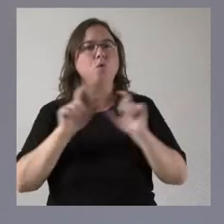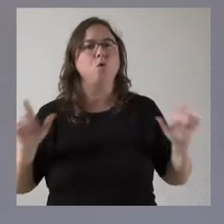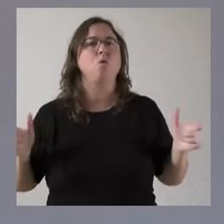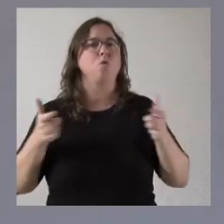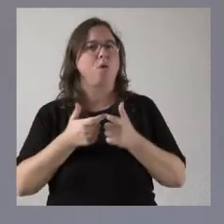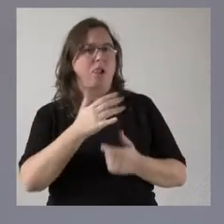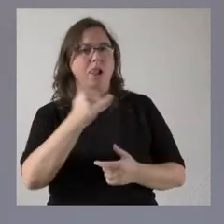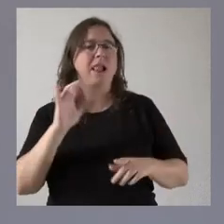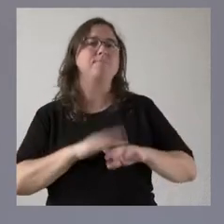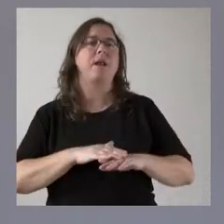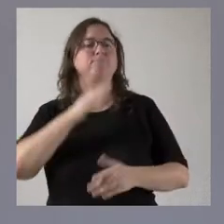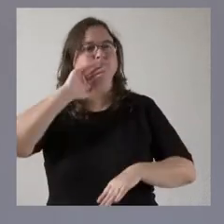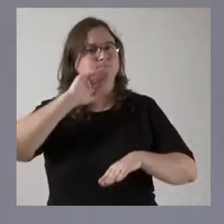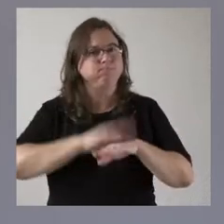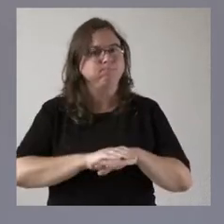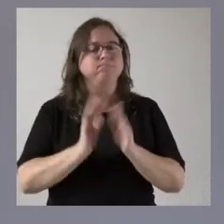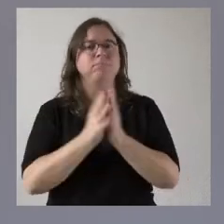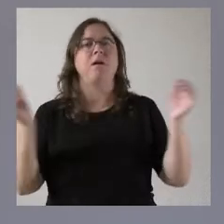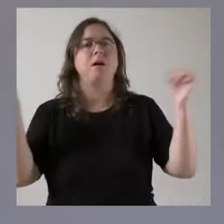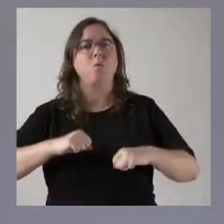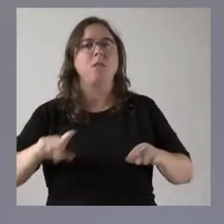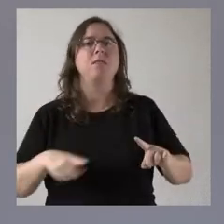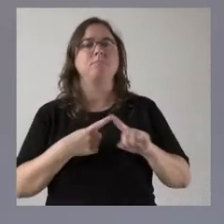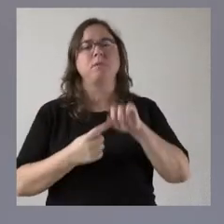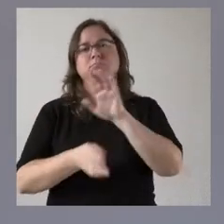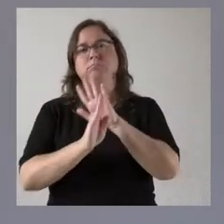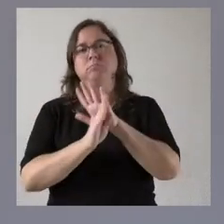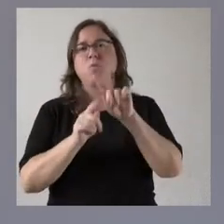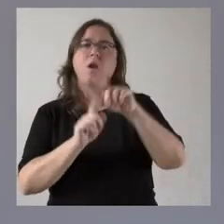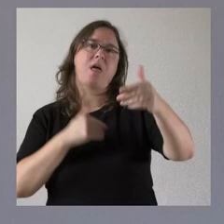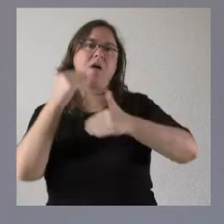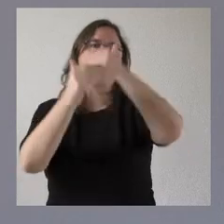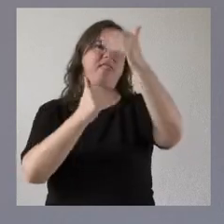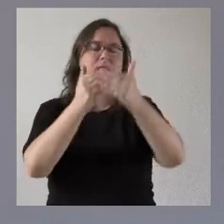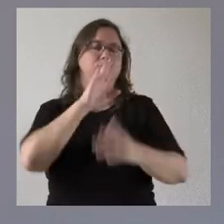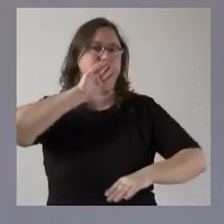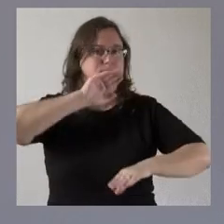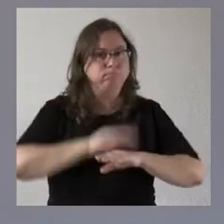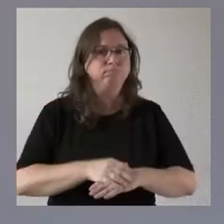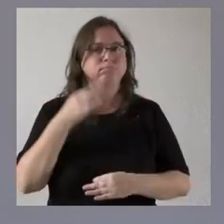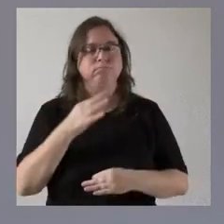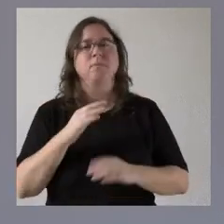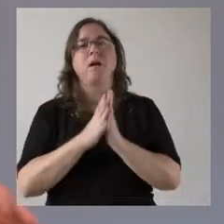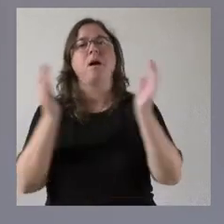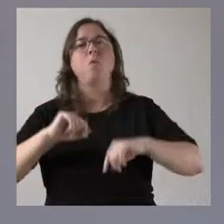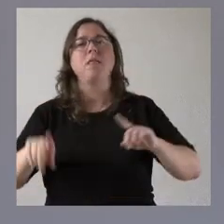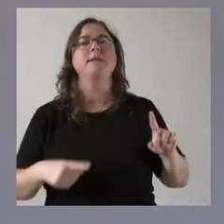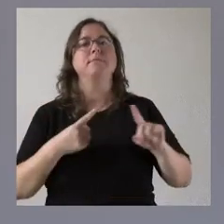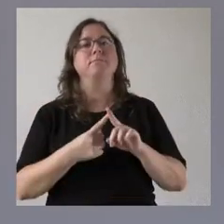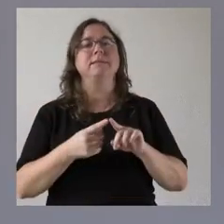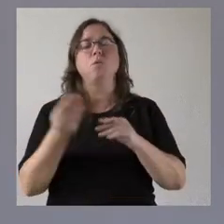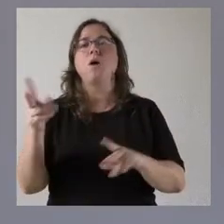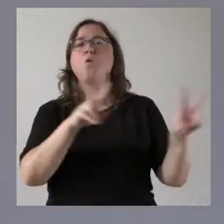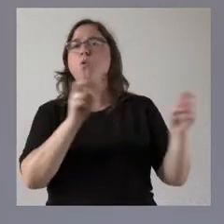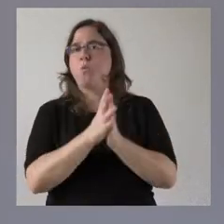valorar el cumplimiento de los acuerdos para seguir avanzando en el cumplimiento de los acuerdos que queremos seguir garantizando y también para alcanzar nuevos